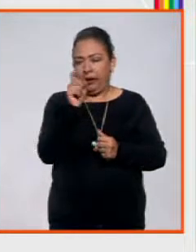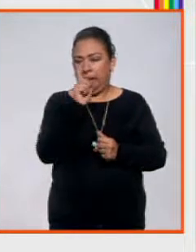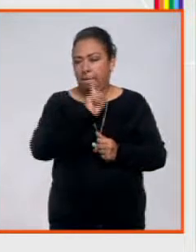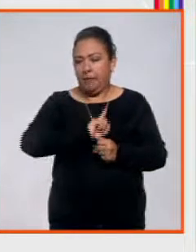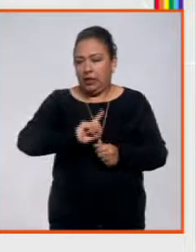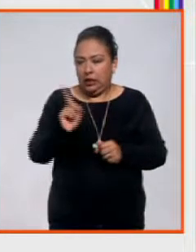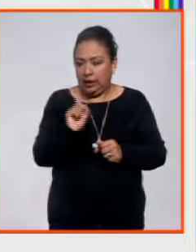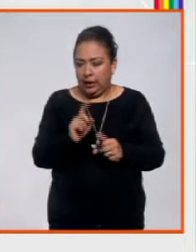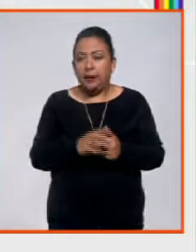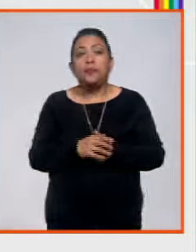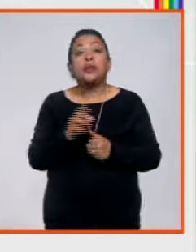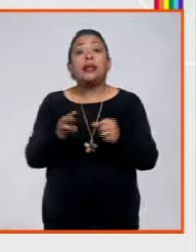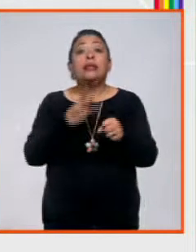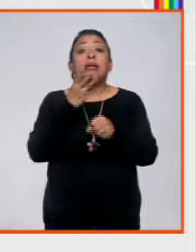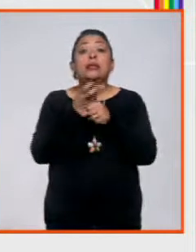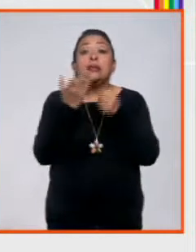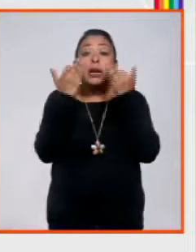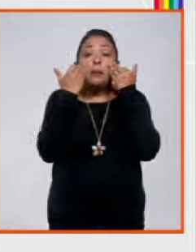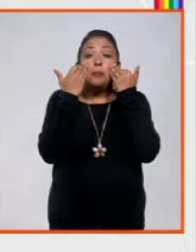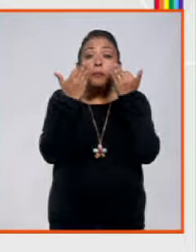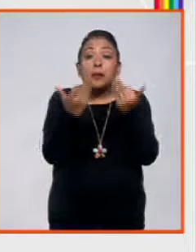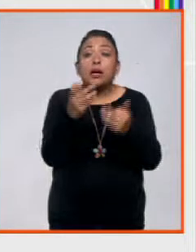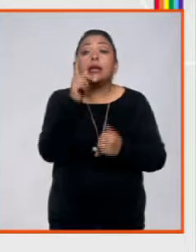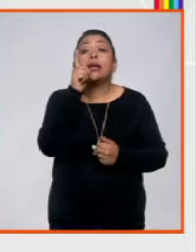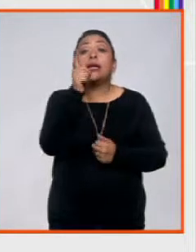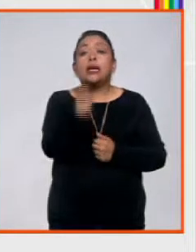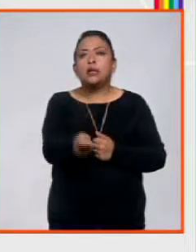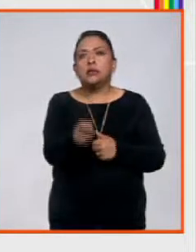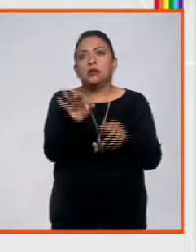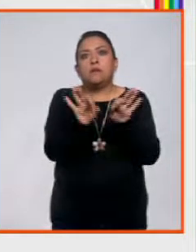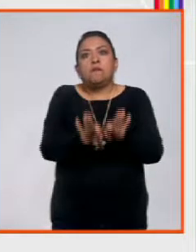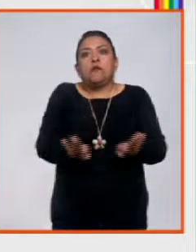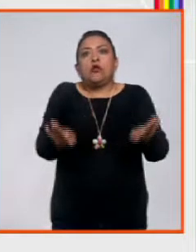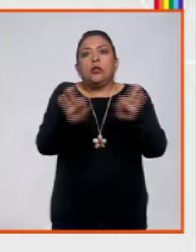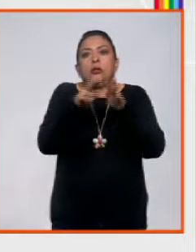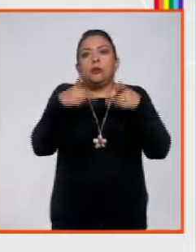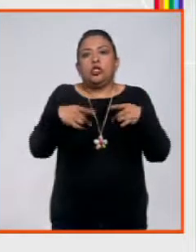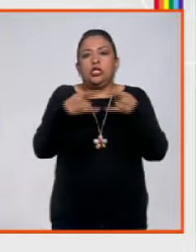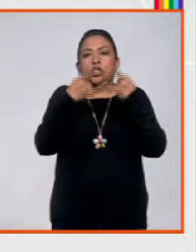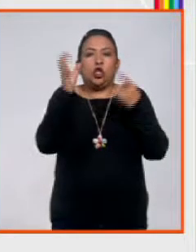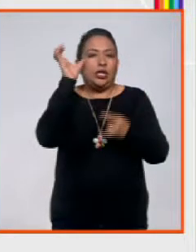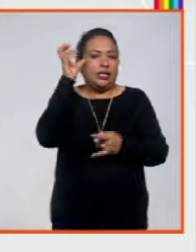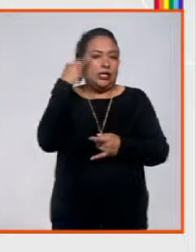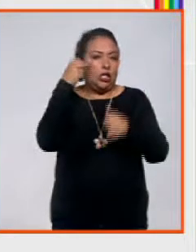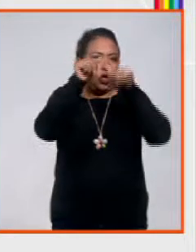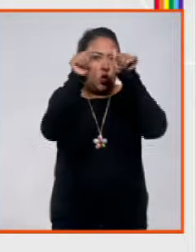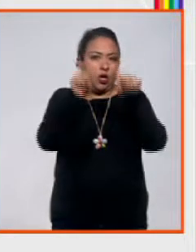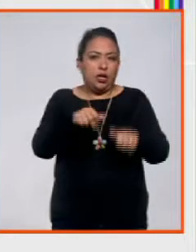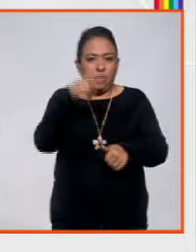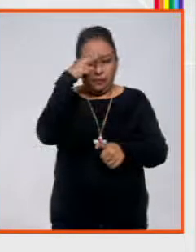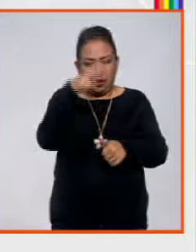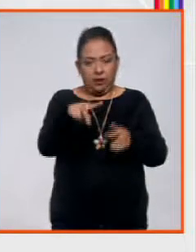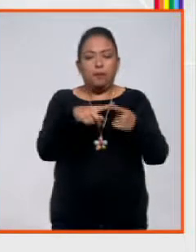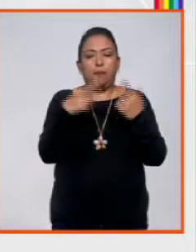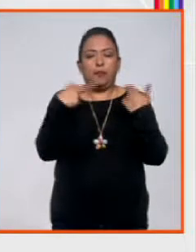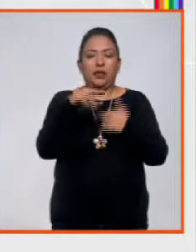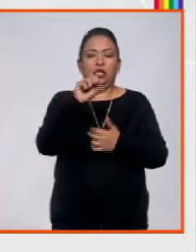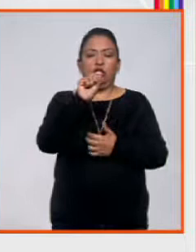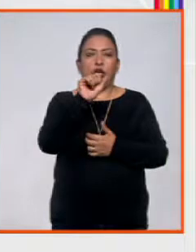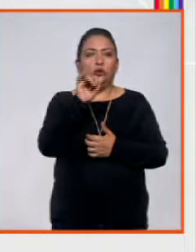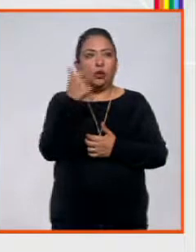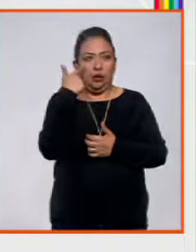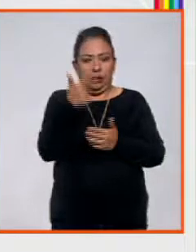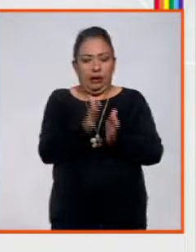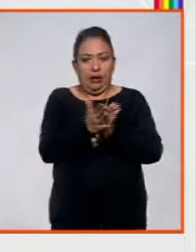y la tercera evidencias es el más importante historiador chino de arte mexicano el profesor se ausente aquí